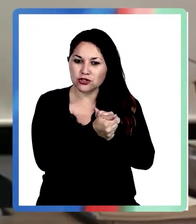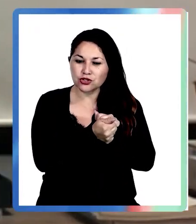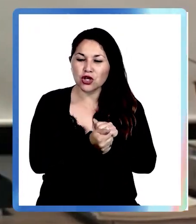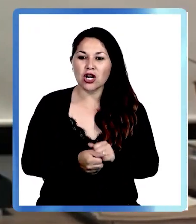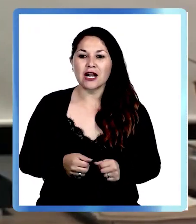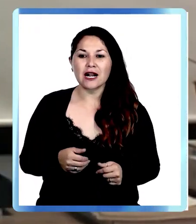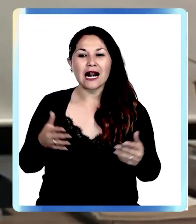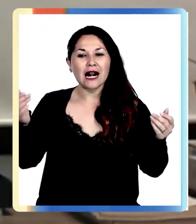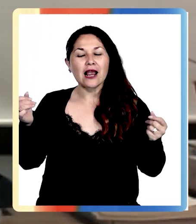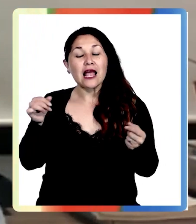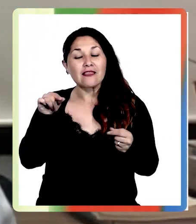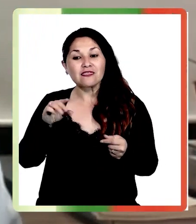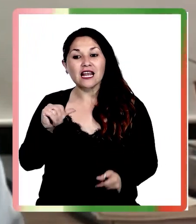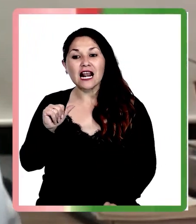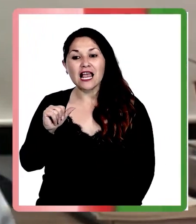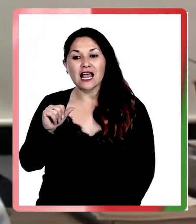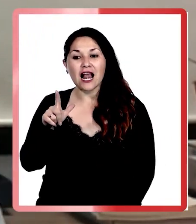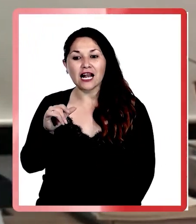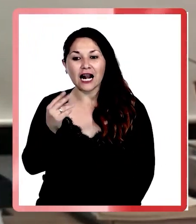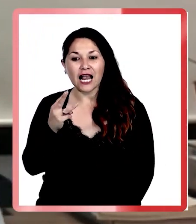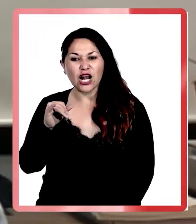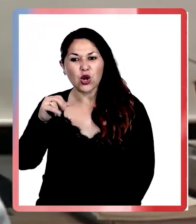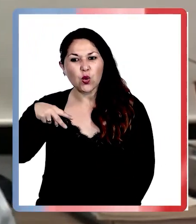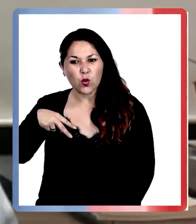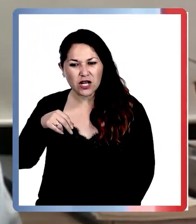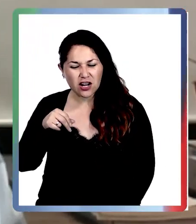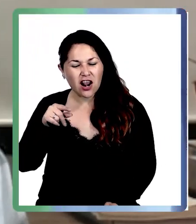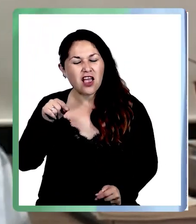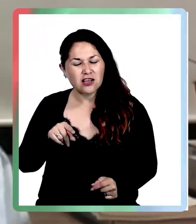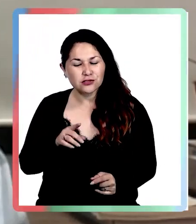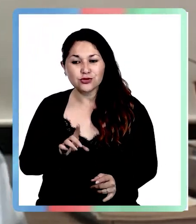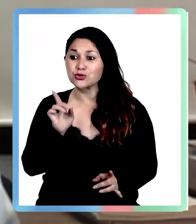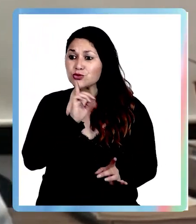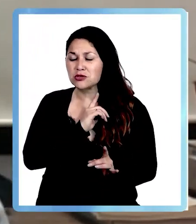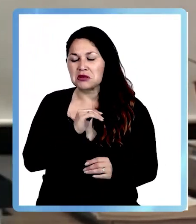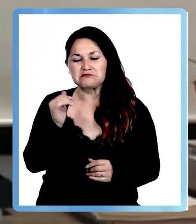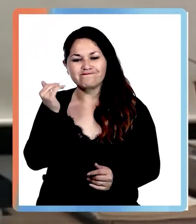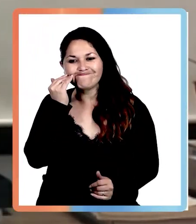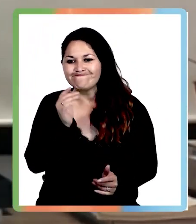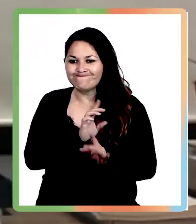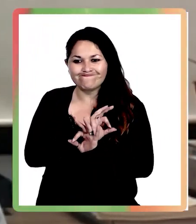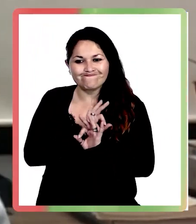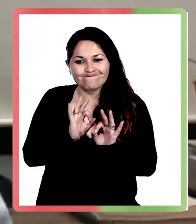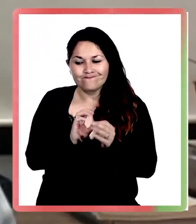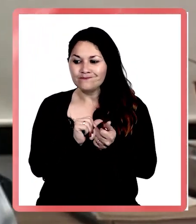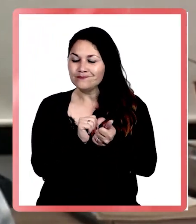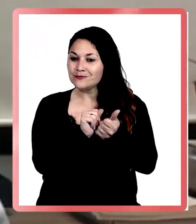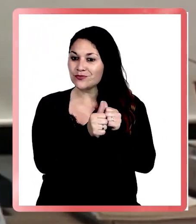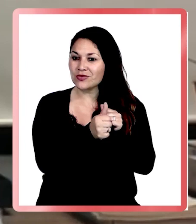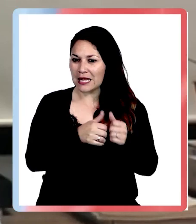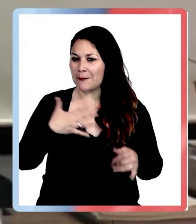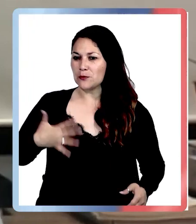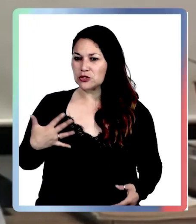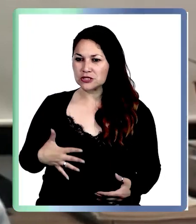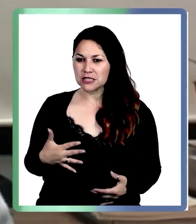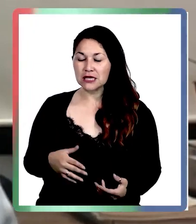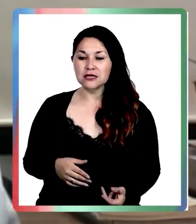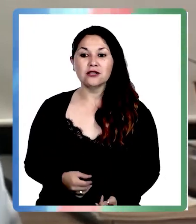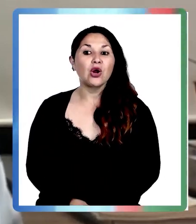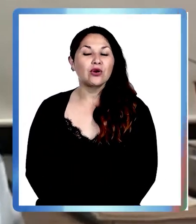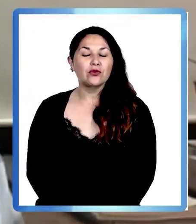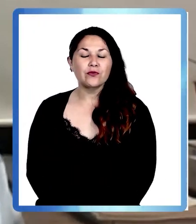gobierno, digamos, cuando se restableció la democracia. De ahí en adelante prácticamente no han habido modificaciones significativas. ¿Qué